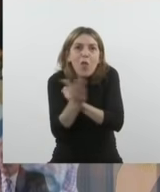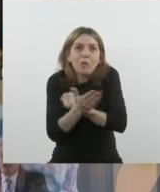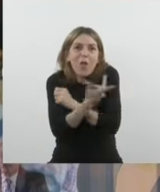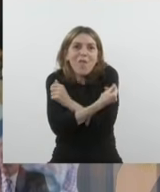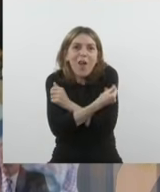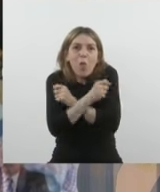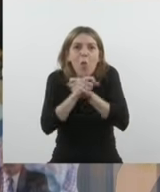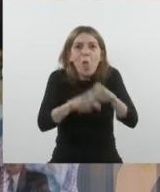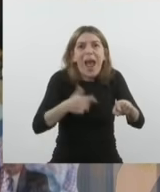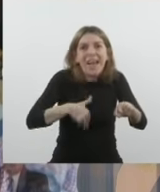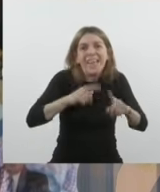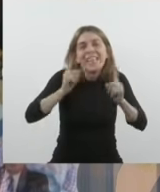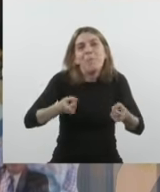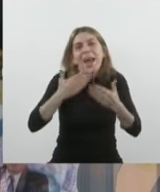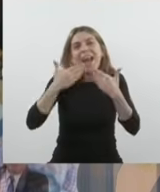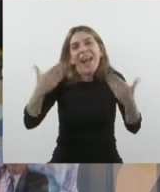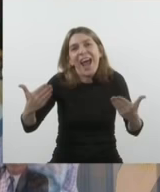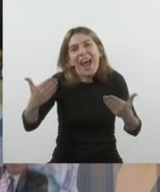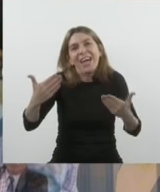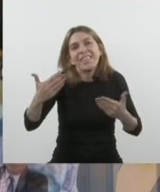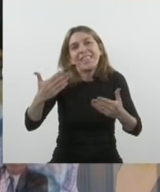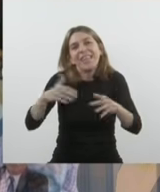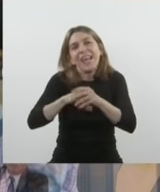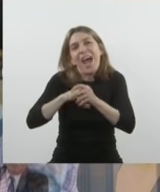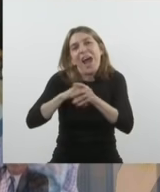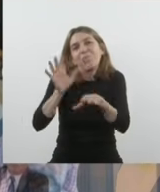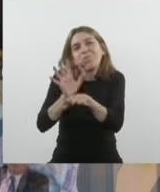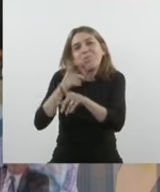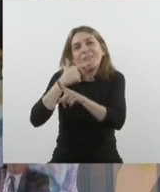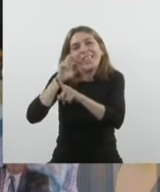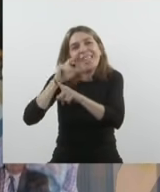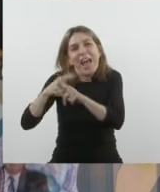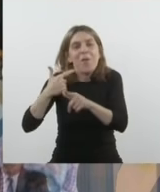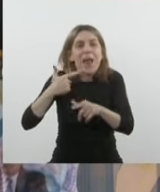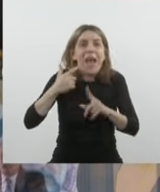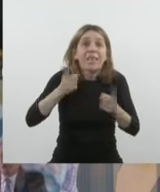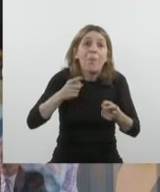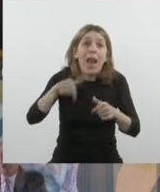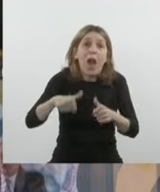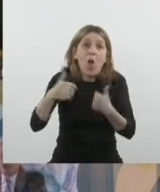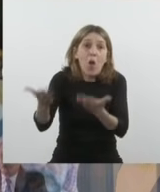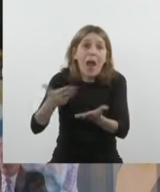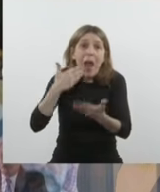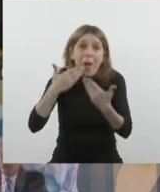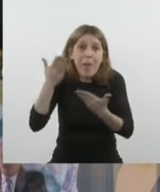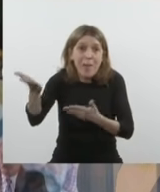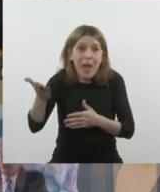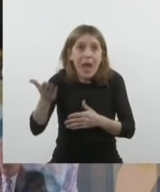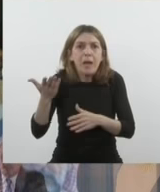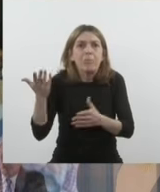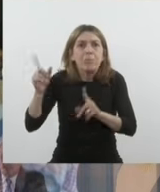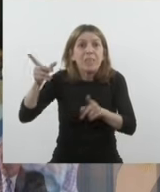y también quisiéramos agradecerles a nuestros amigos de serie de argentina y pasar la palabra al representante